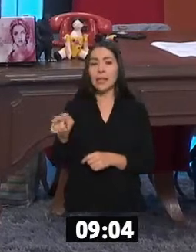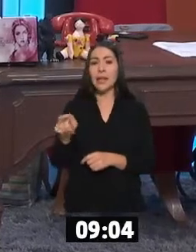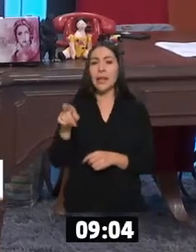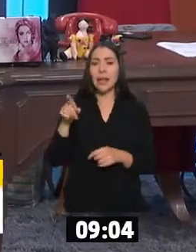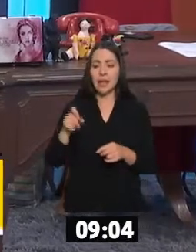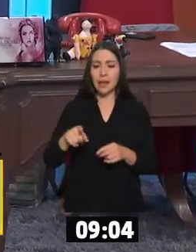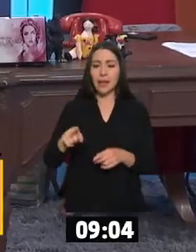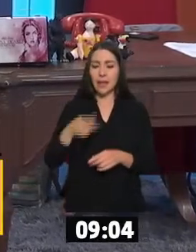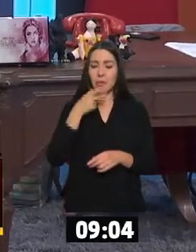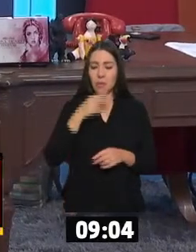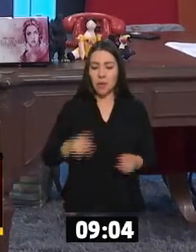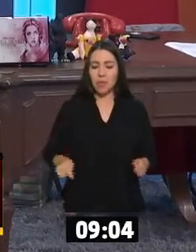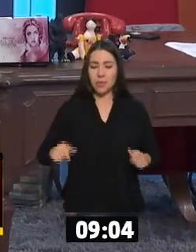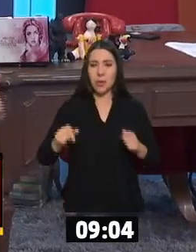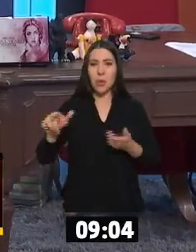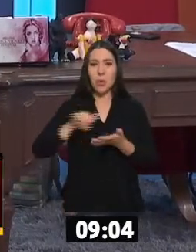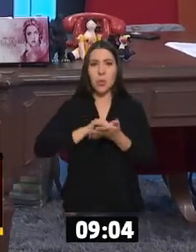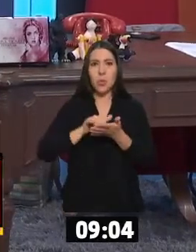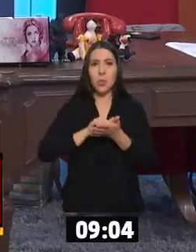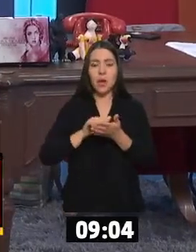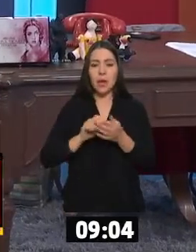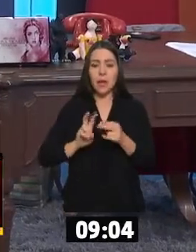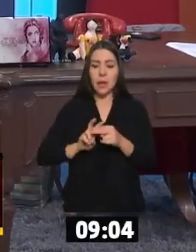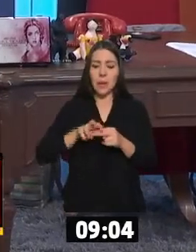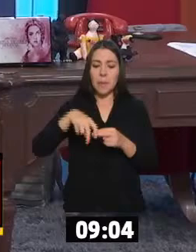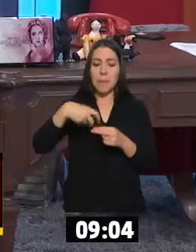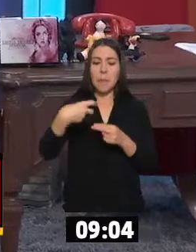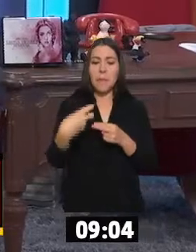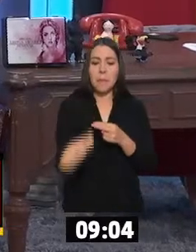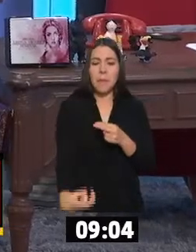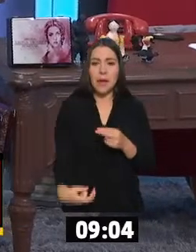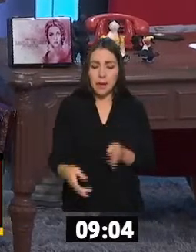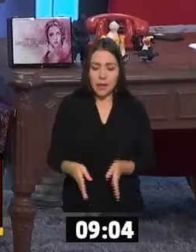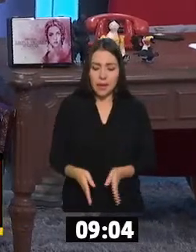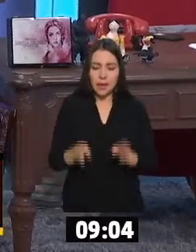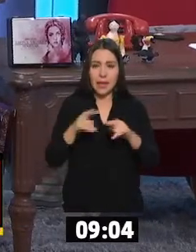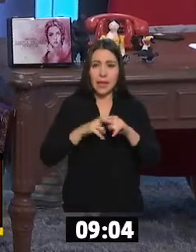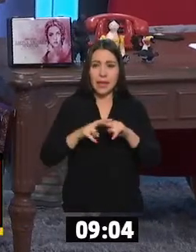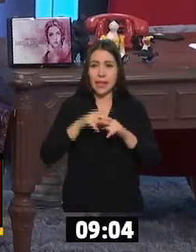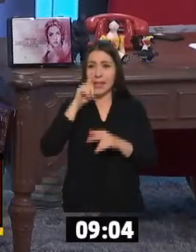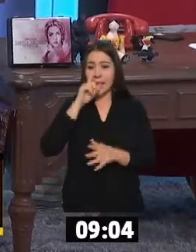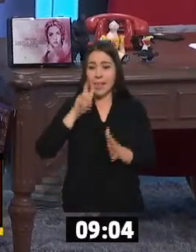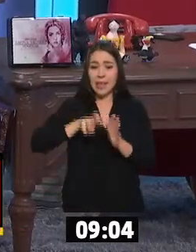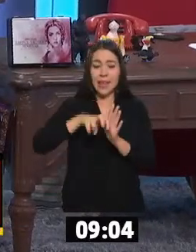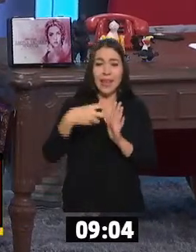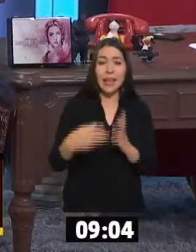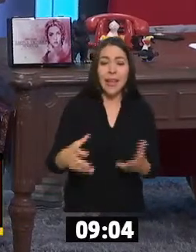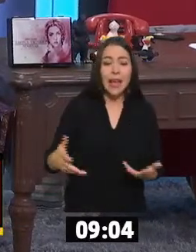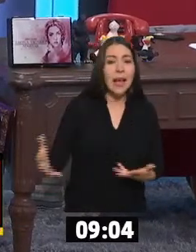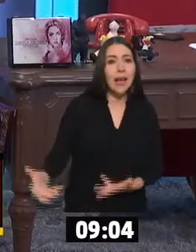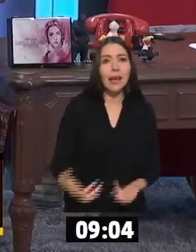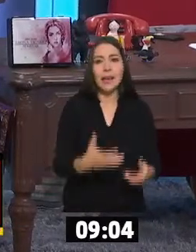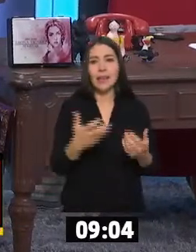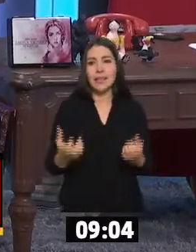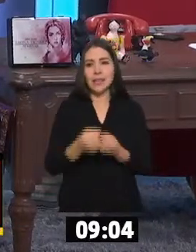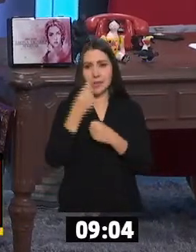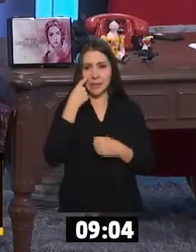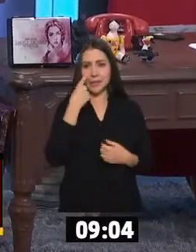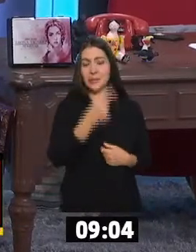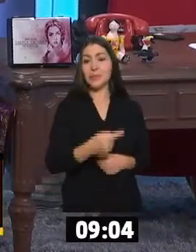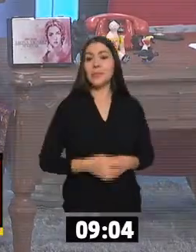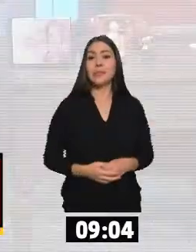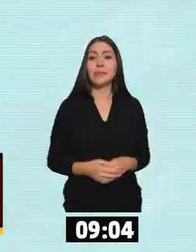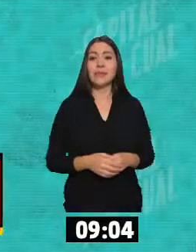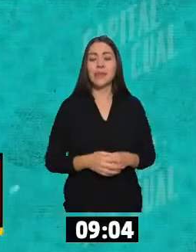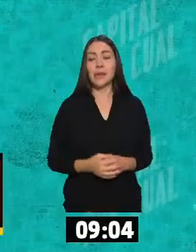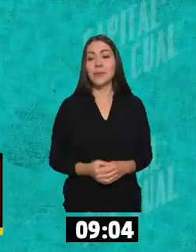a no, las no. vías en Nueva York, se atoró en la No, en las vías, señora. no, así de nervios. Ya me puse de gachos. nervios, no se rasque porque me dan Ay, ganas de ay, rascarme